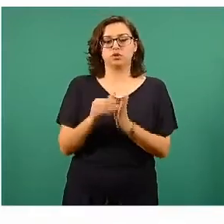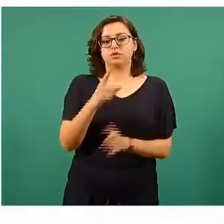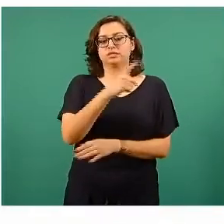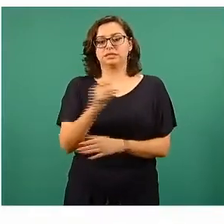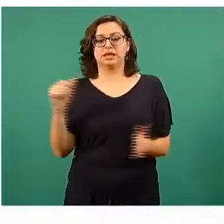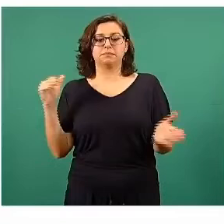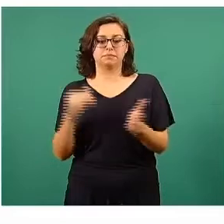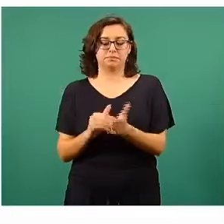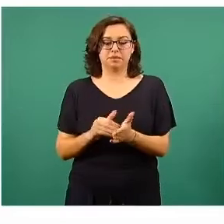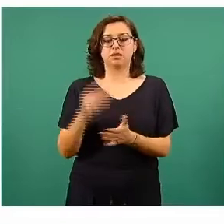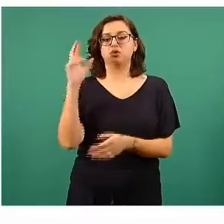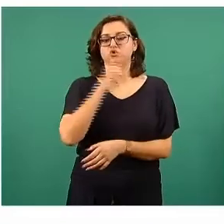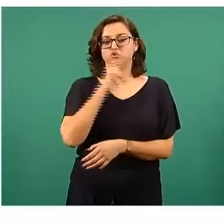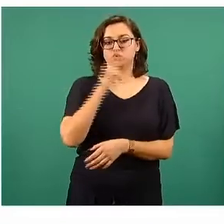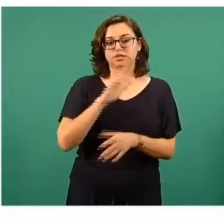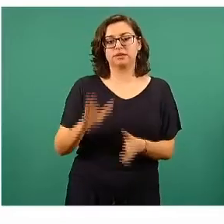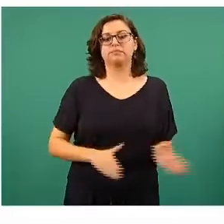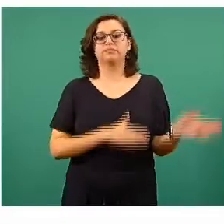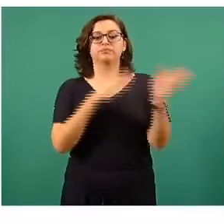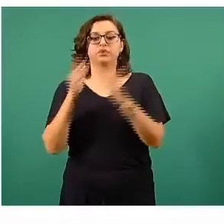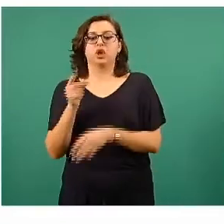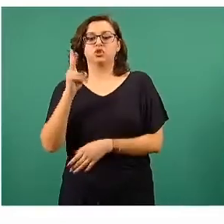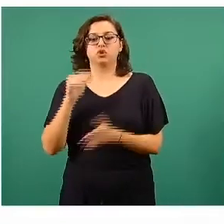vacuna Sputnik V y